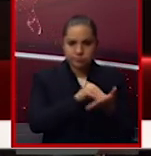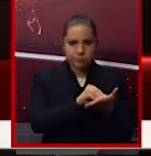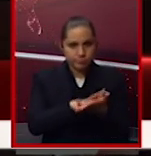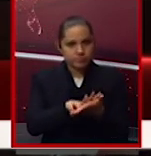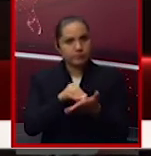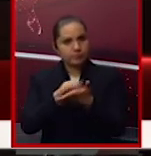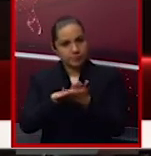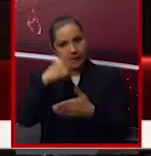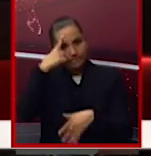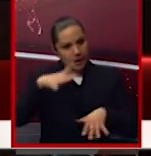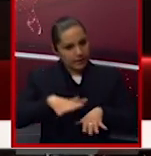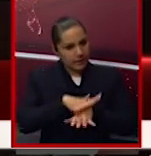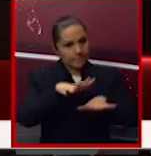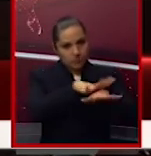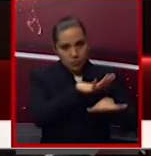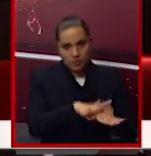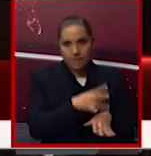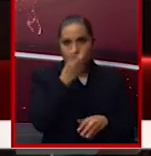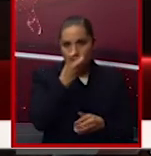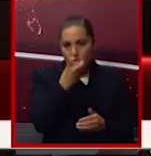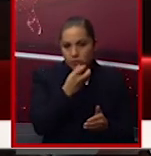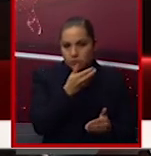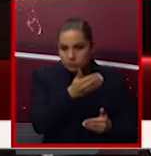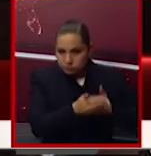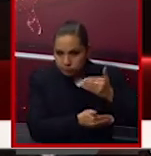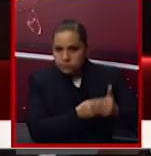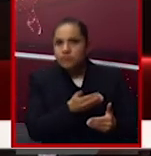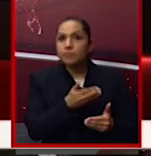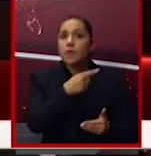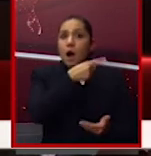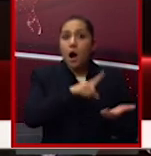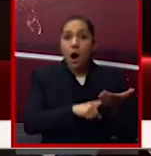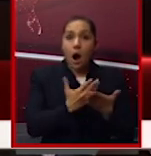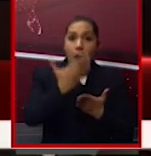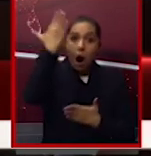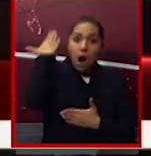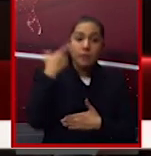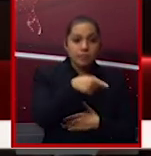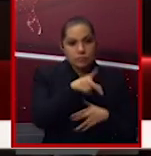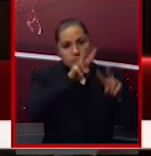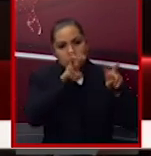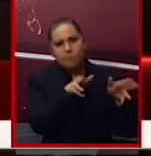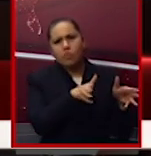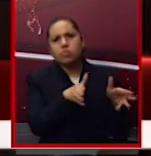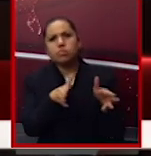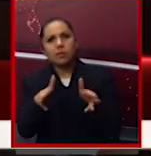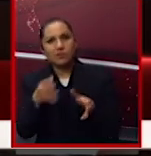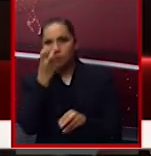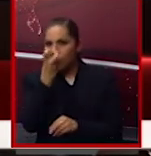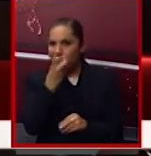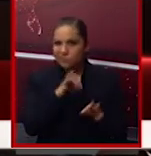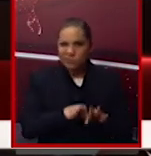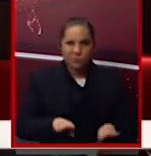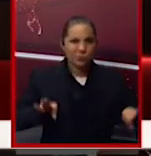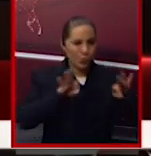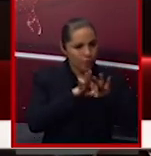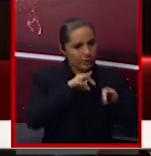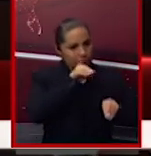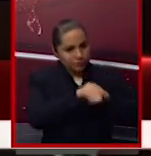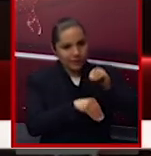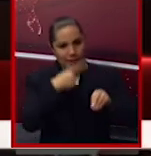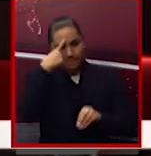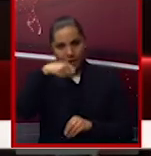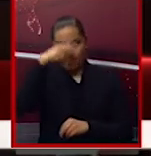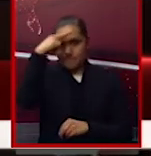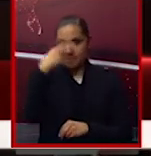fundamentales que habían sido postergados y que era indispensable para transformar a México. Las